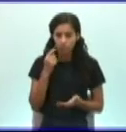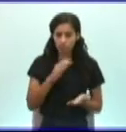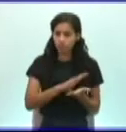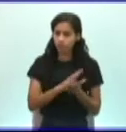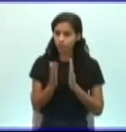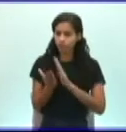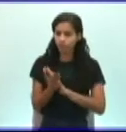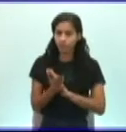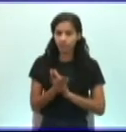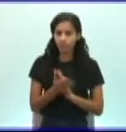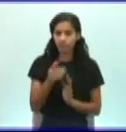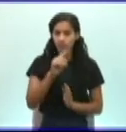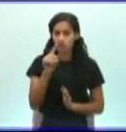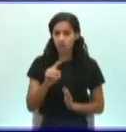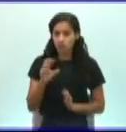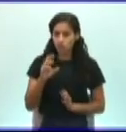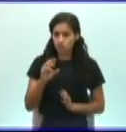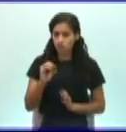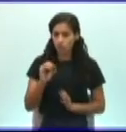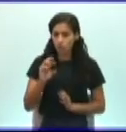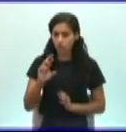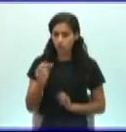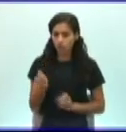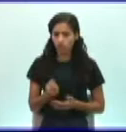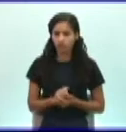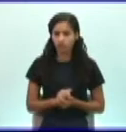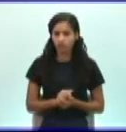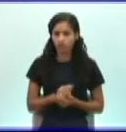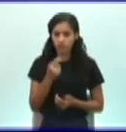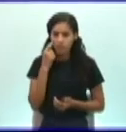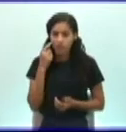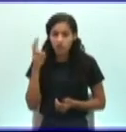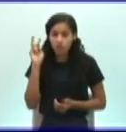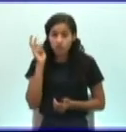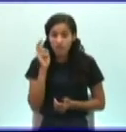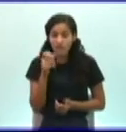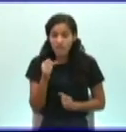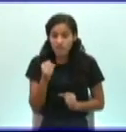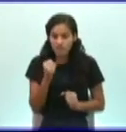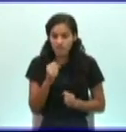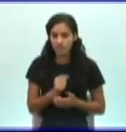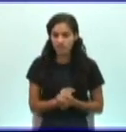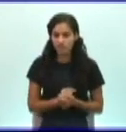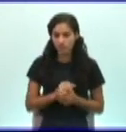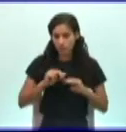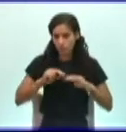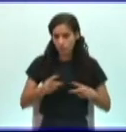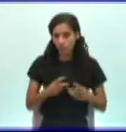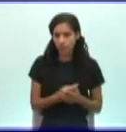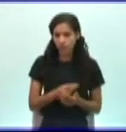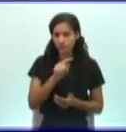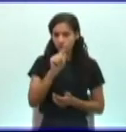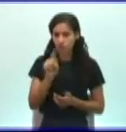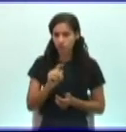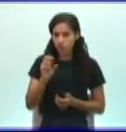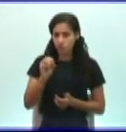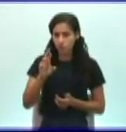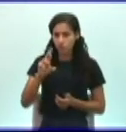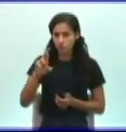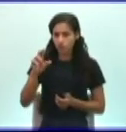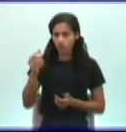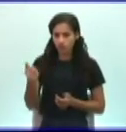sílabas, zorra. Fíjense que suena muy fuerte. Repitan conmigo,